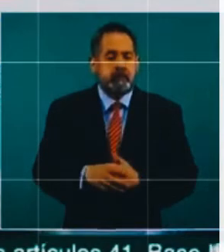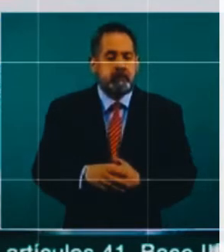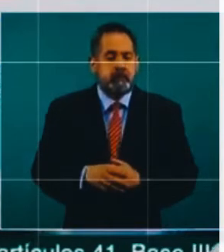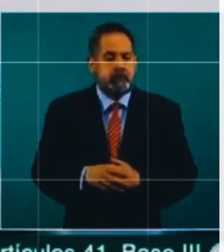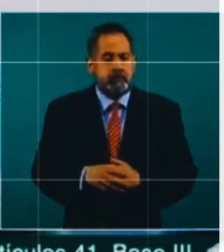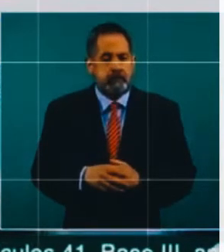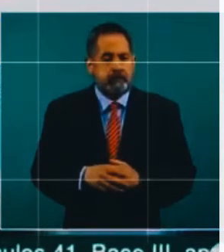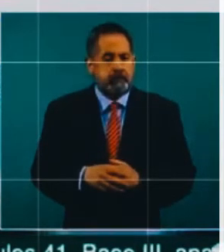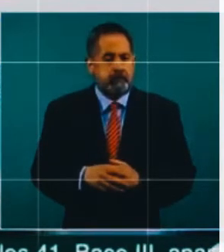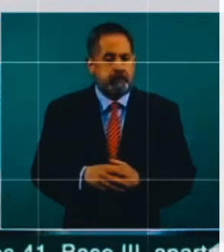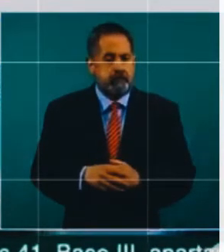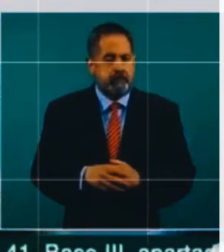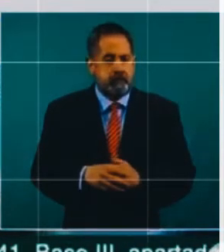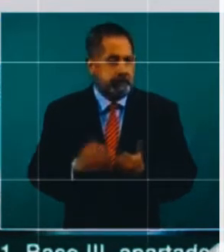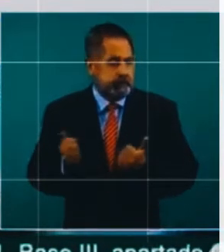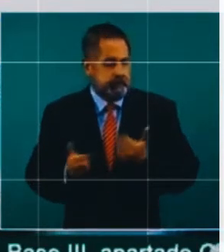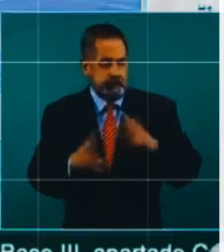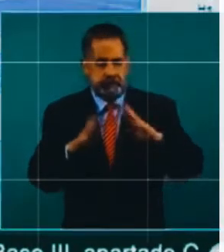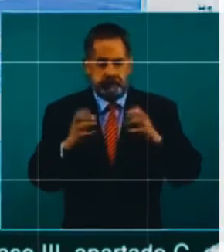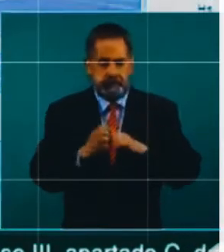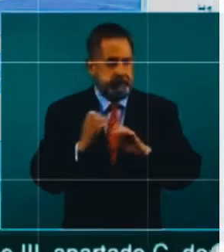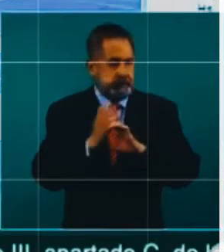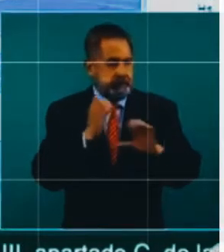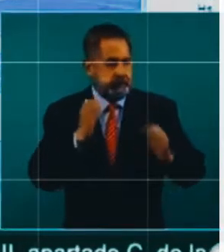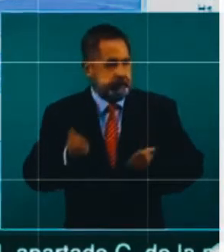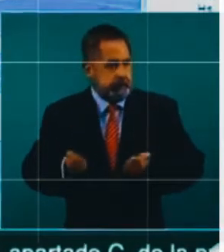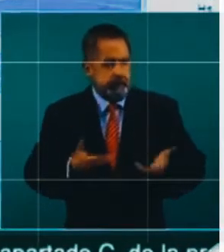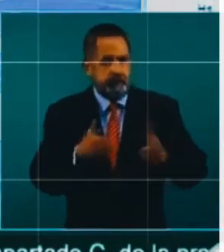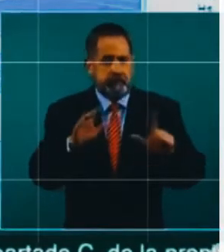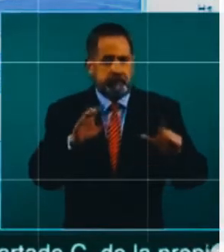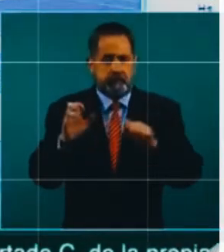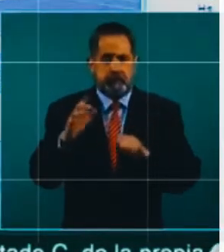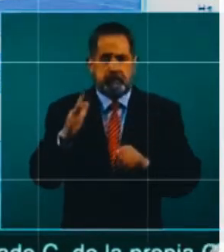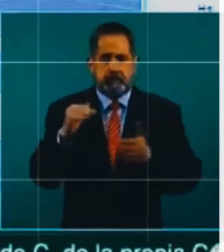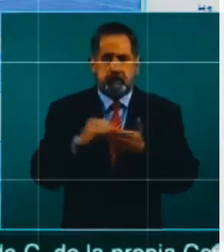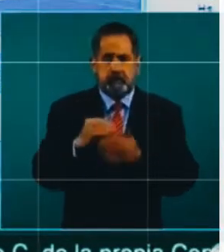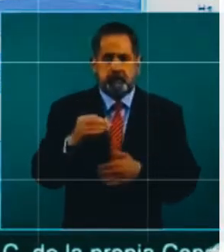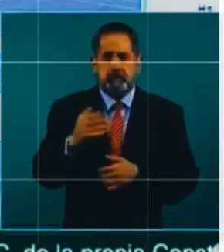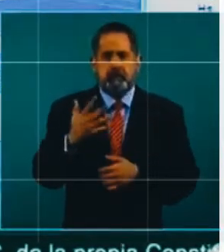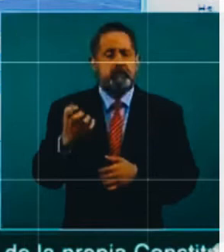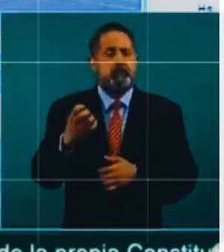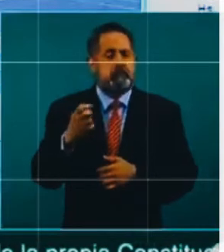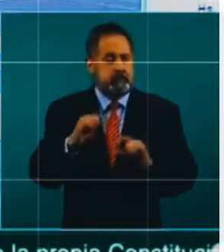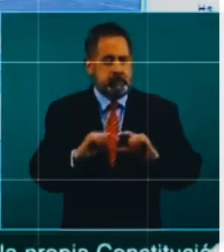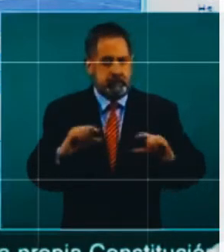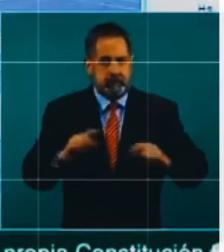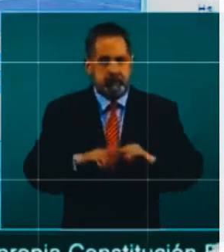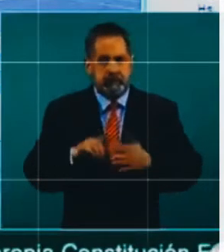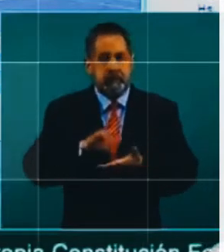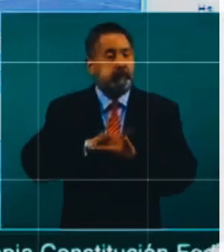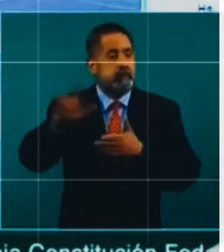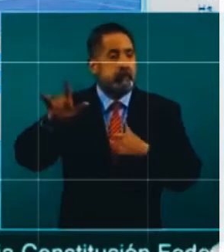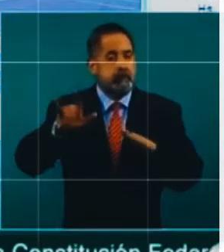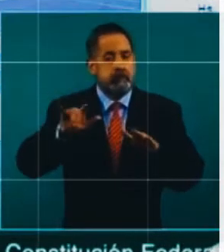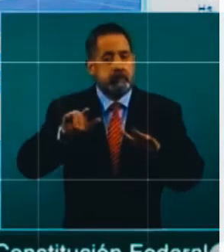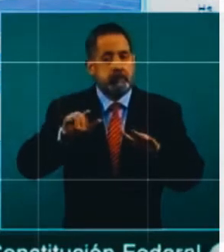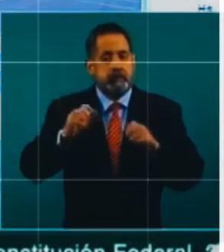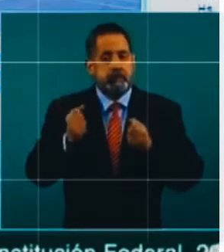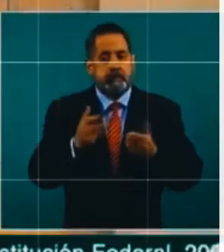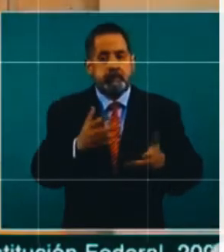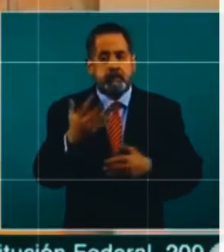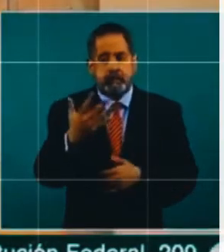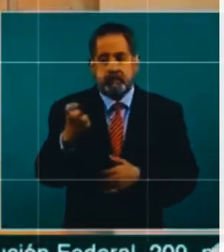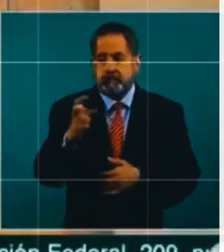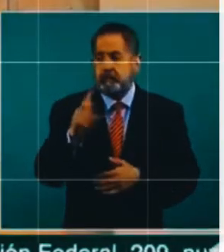fueron transportadas vía terrestre 752.500 dosis, por vía aérea